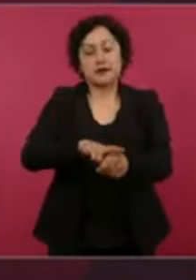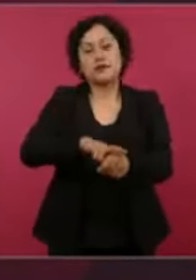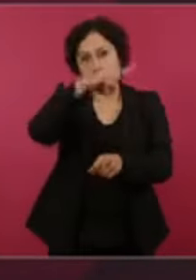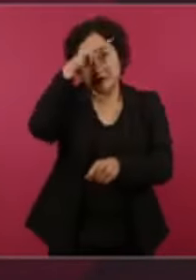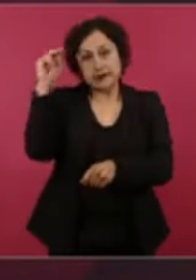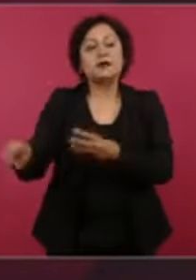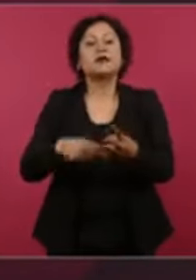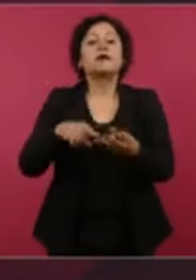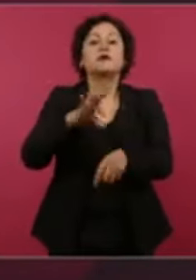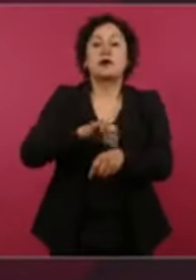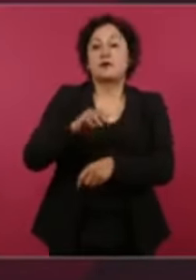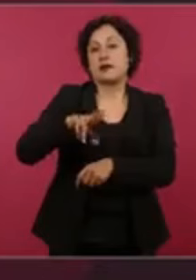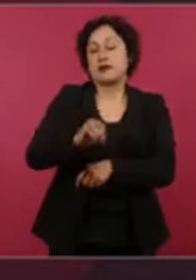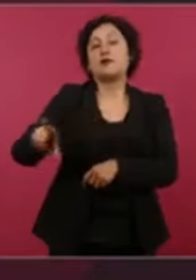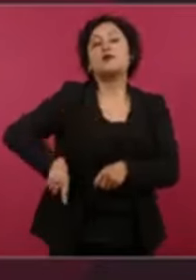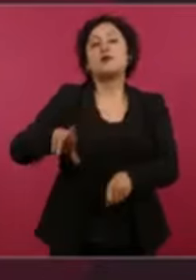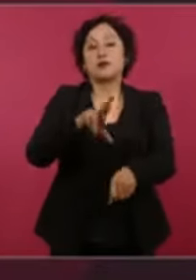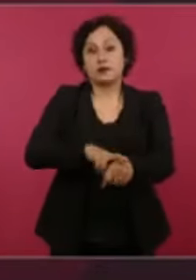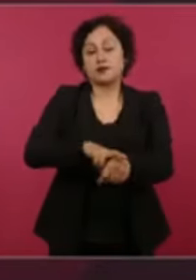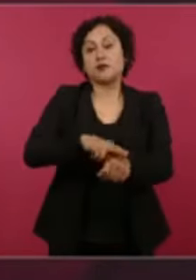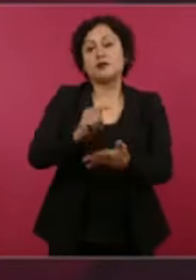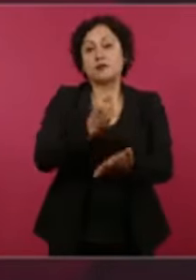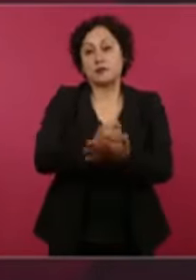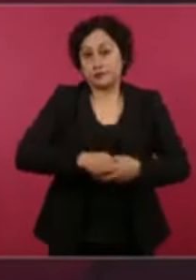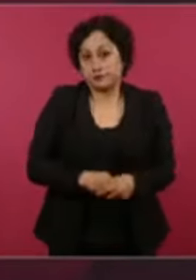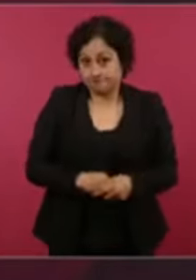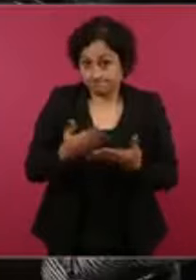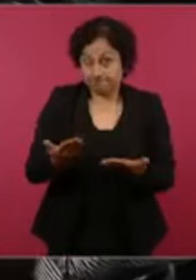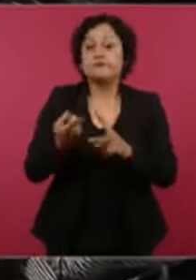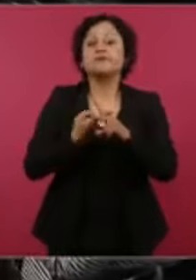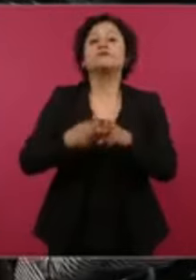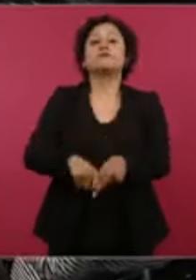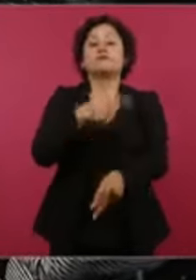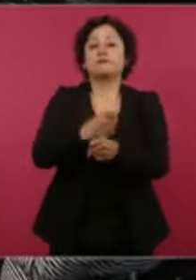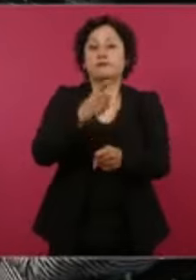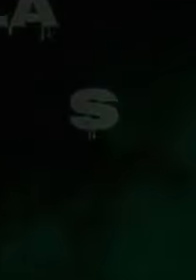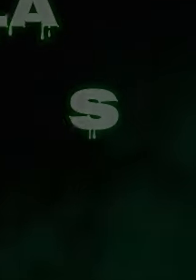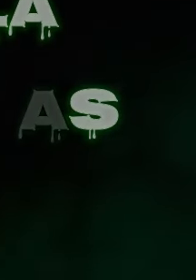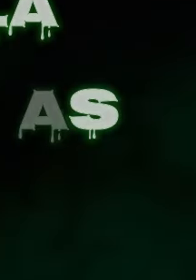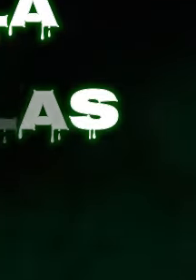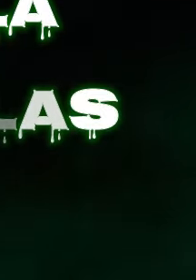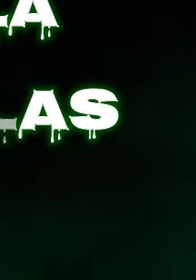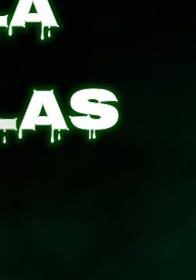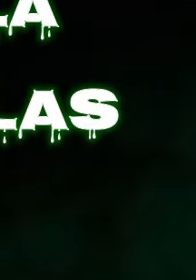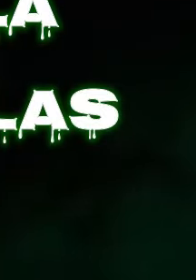y del doctor Américo Villarreal, gobernador del estado de Tamaulipas. Entonces, empezamos con el doctor Alcocer.